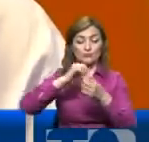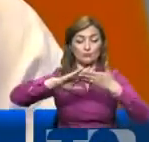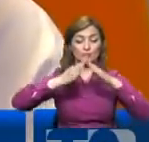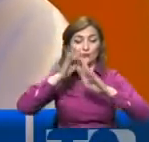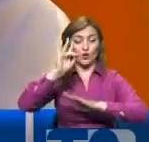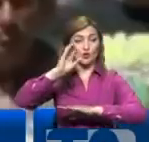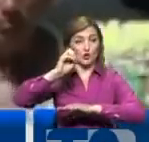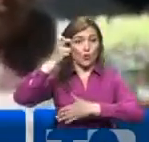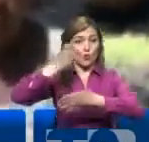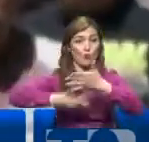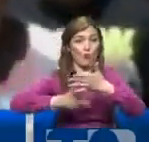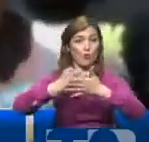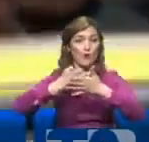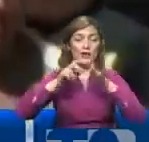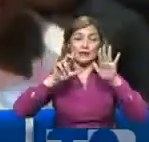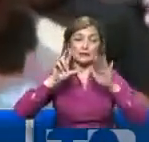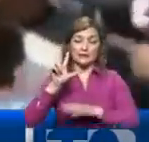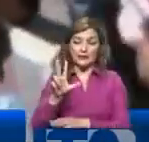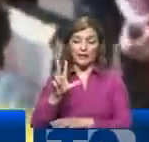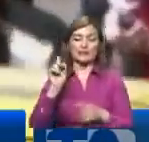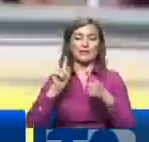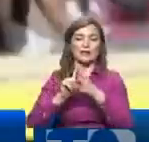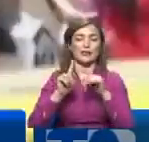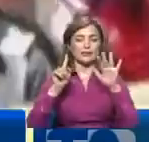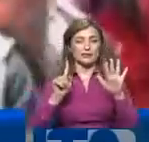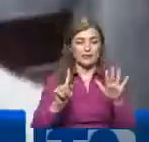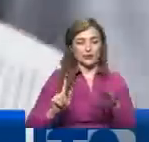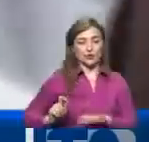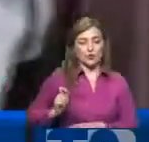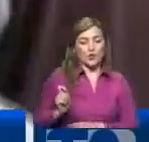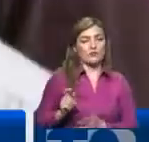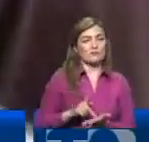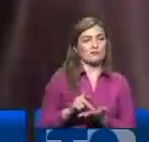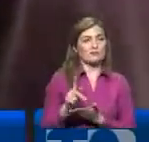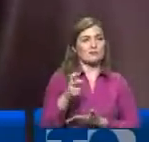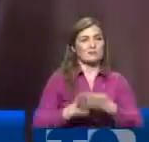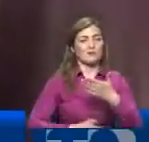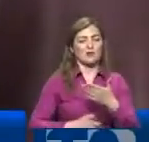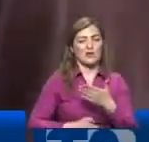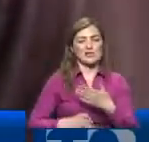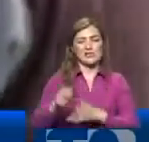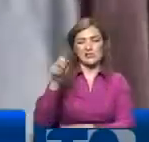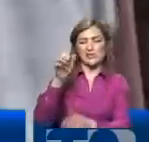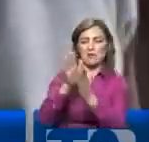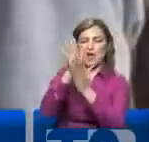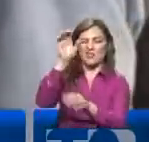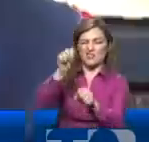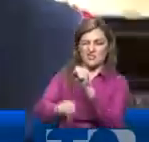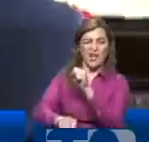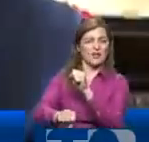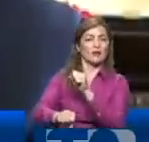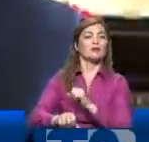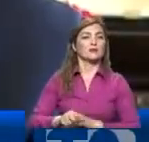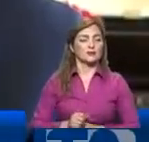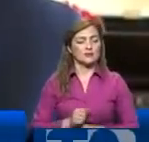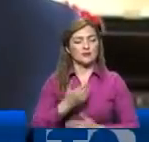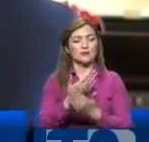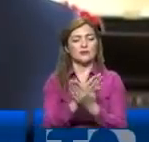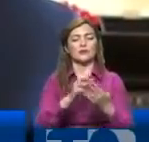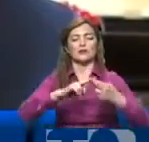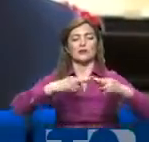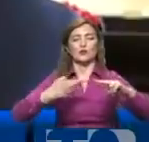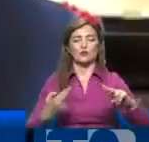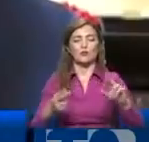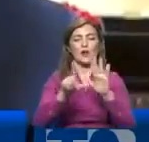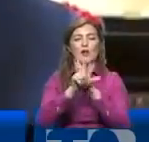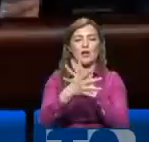comunitario o multa de 3 a 6 remuneraciones básicas unificadas por delitos contra la honra es la propuesta de reforma al COIP que el